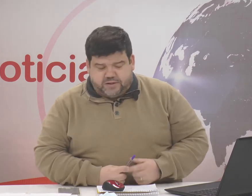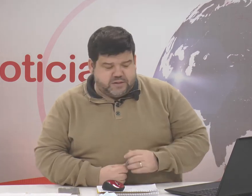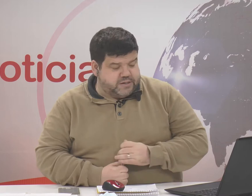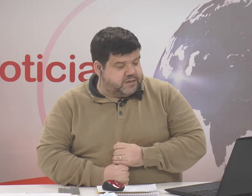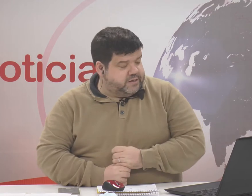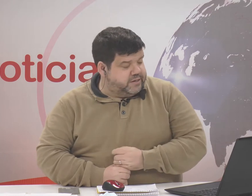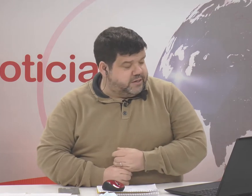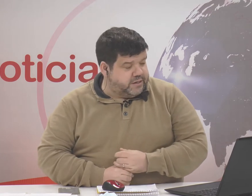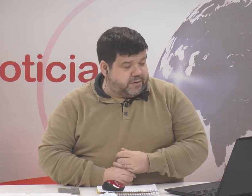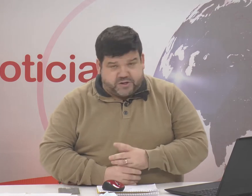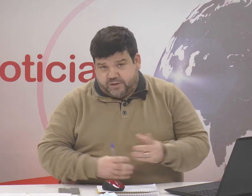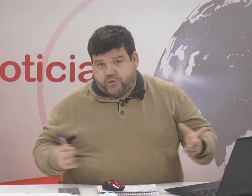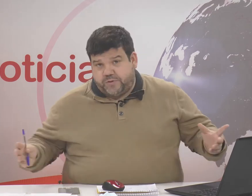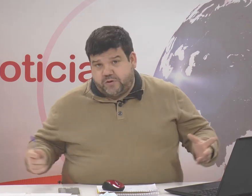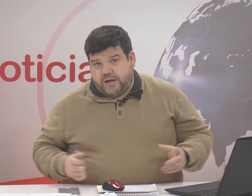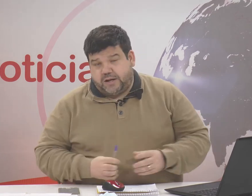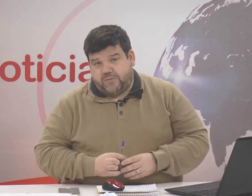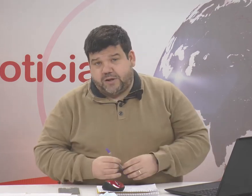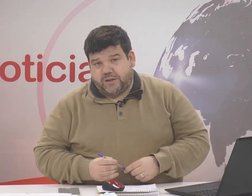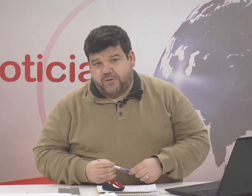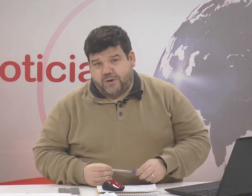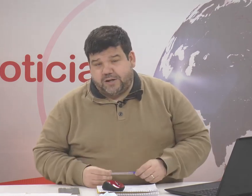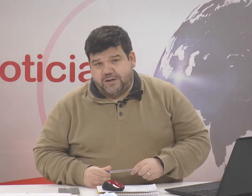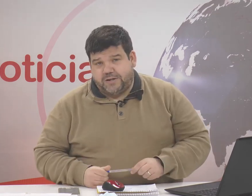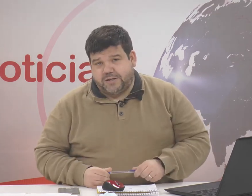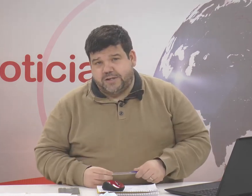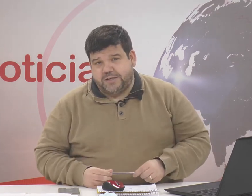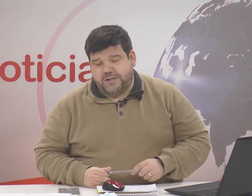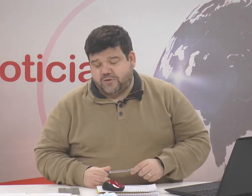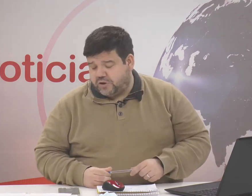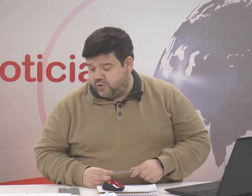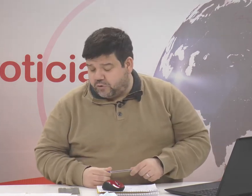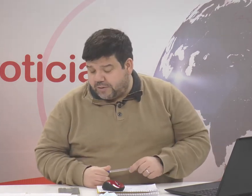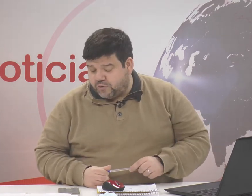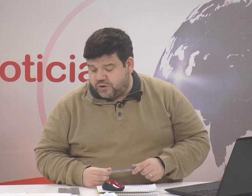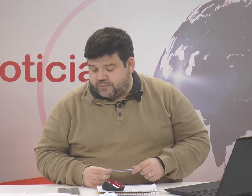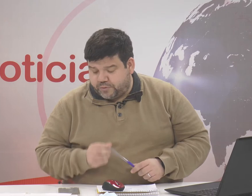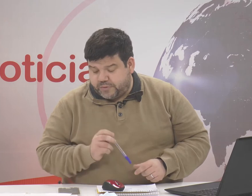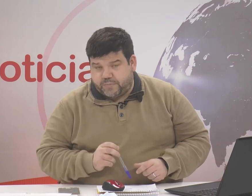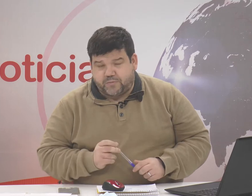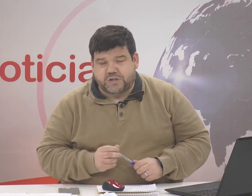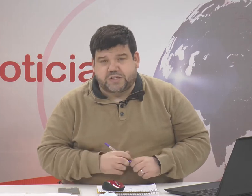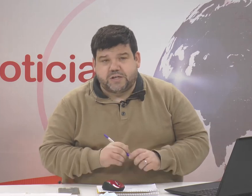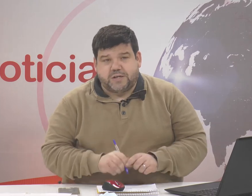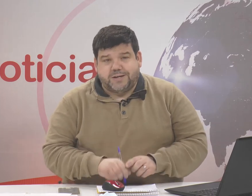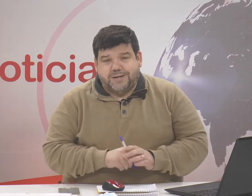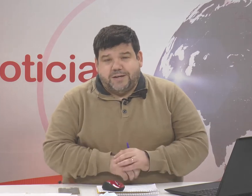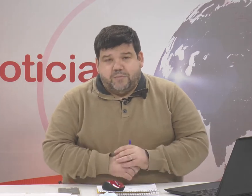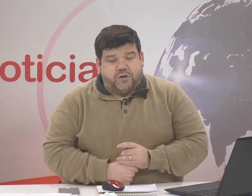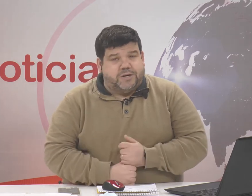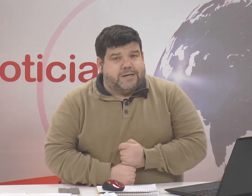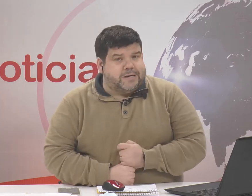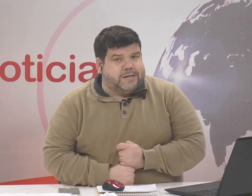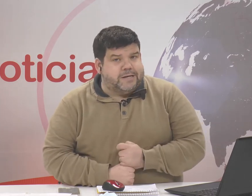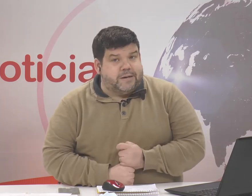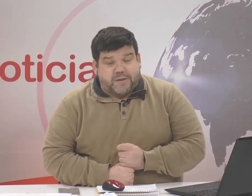pinta. A ver si por lo menos la bonanza actual no dura mucho tiempo. Esperemos que sí.